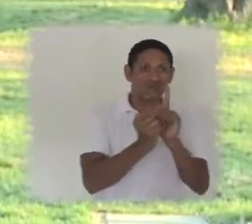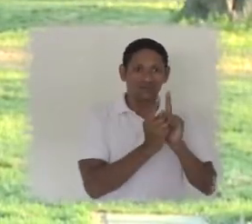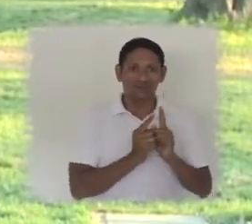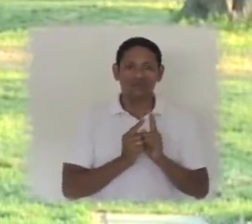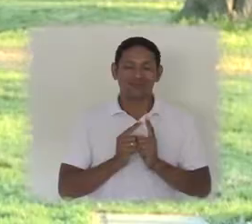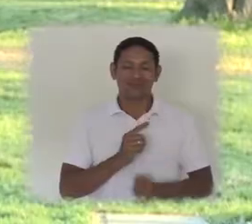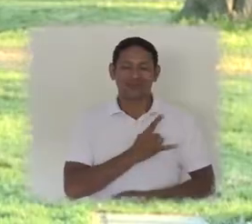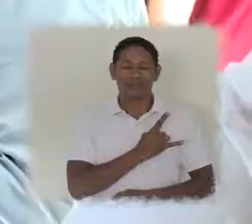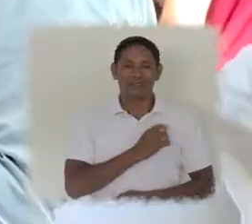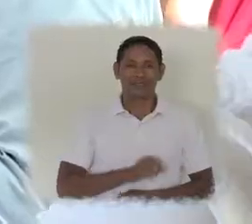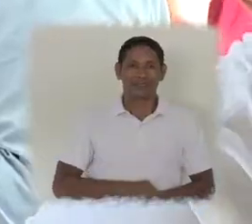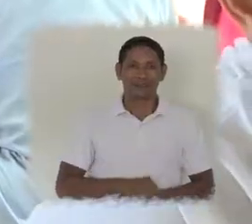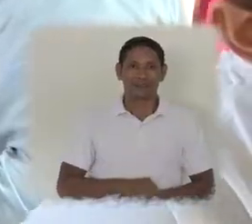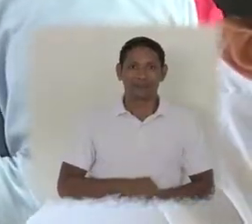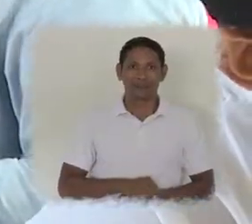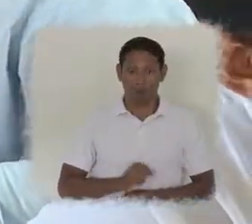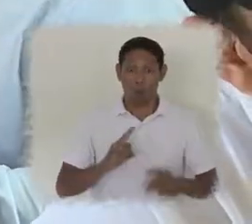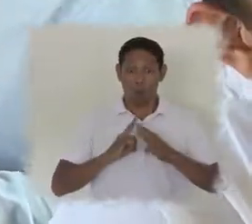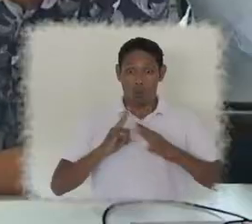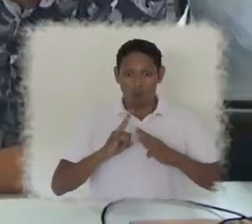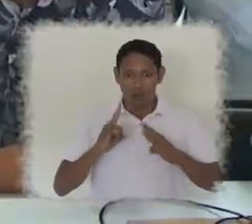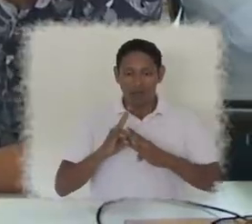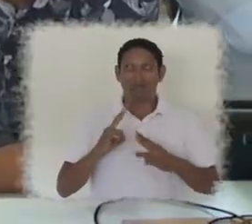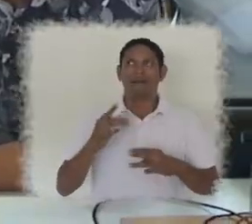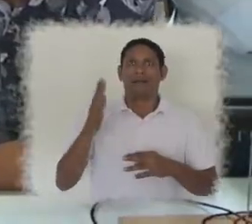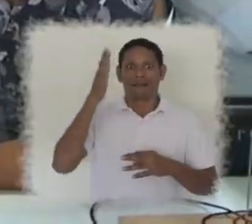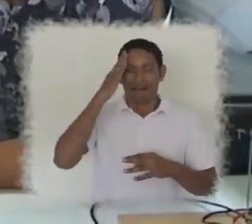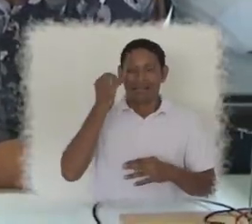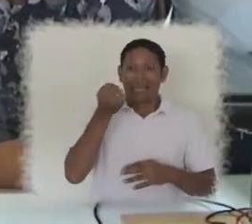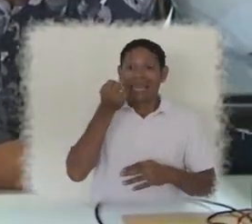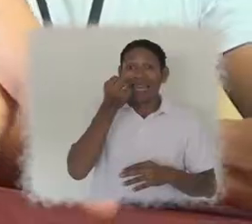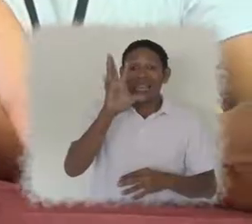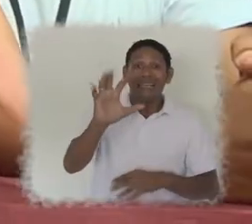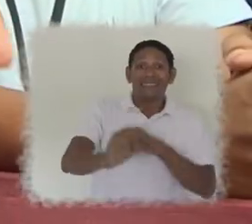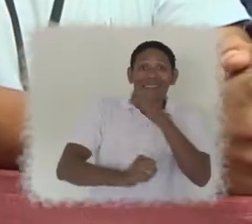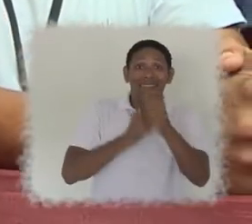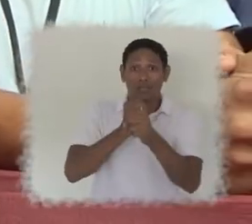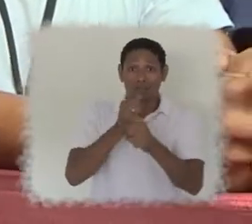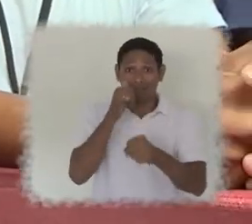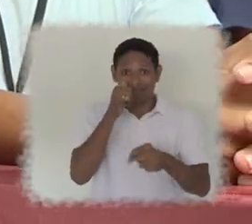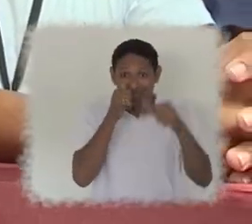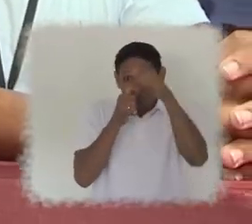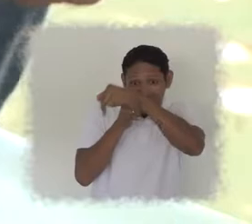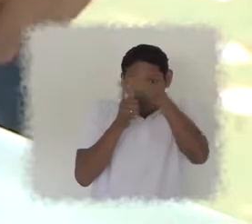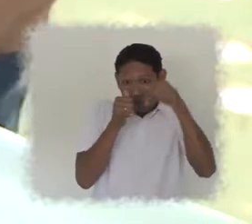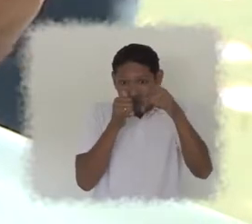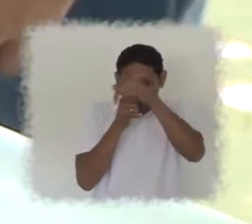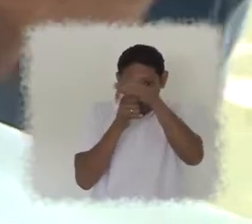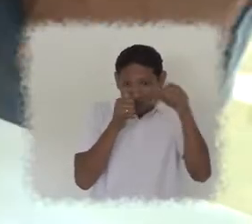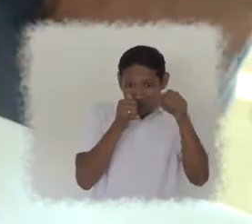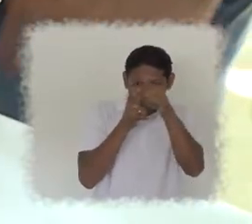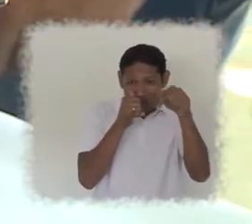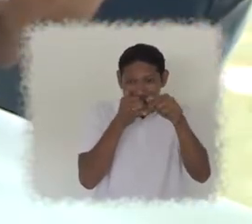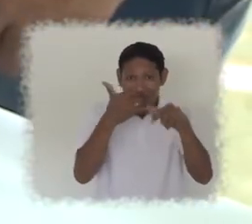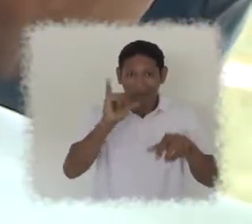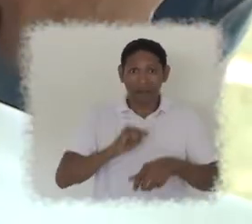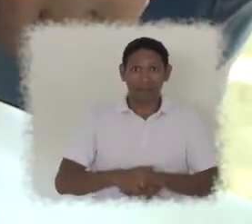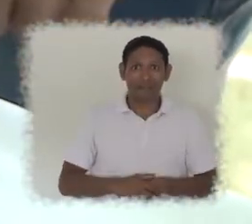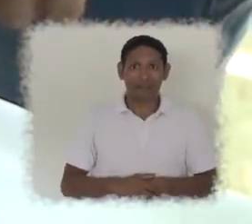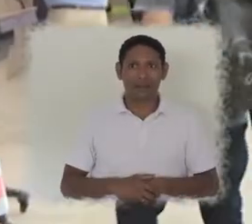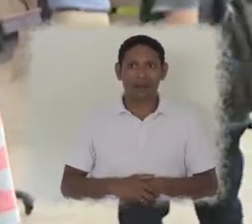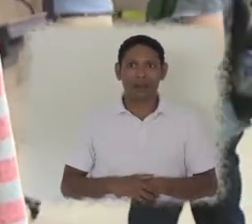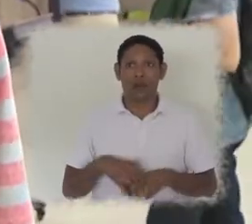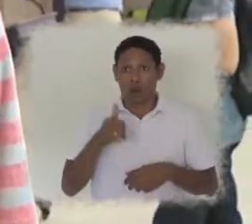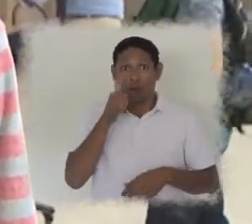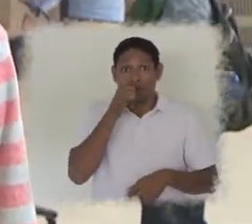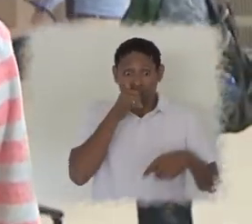encuentro universitario. Esta Casa de Estudios Superiores realizó la conmemoración del aniversario número 15 del Programa de Ingeniería